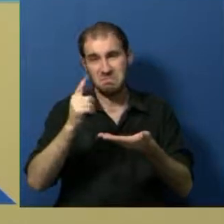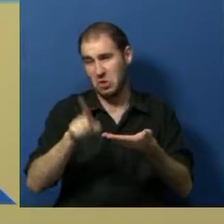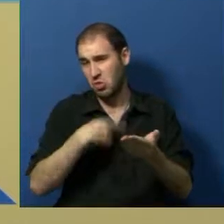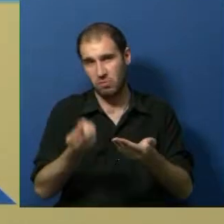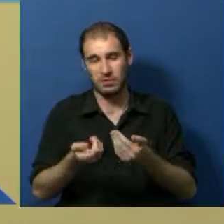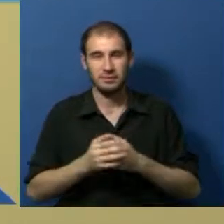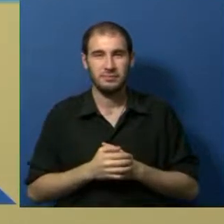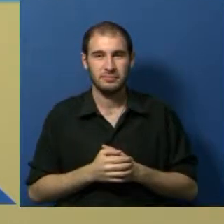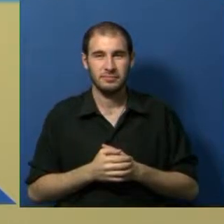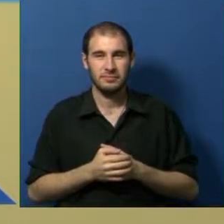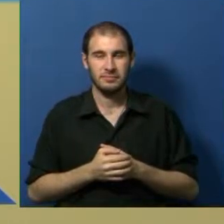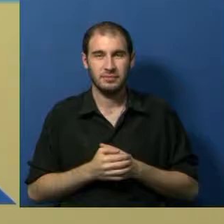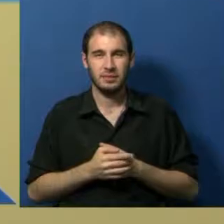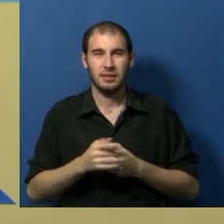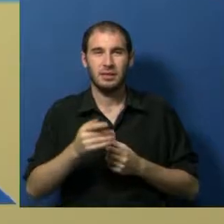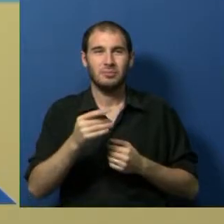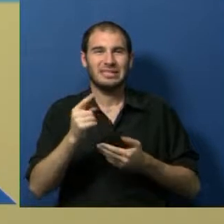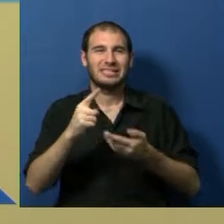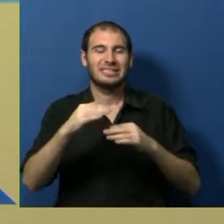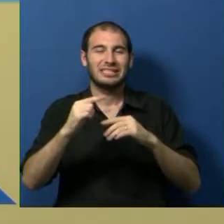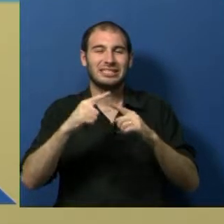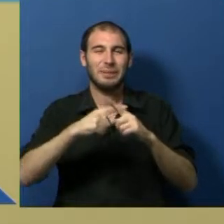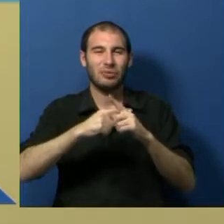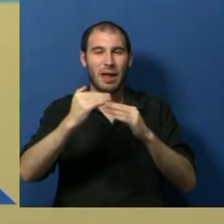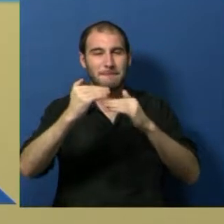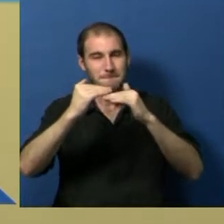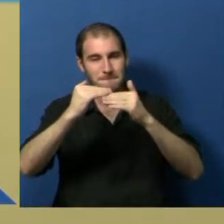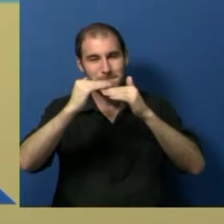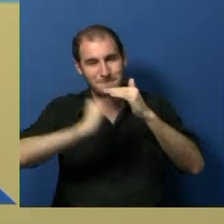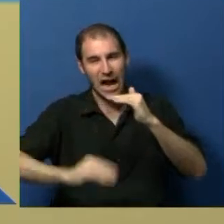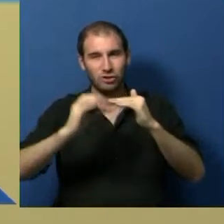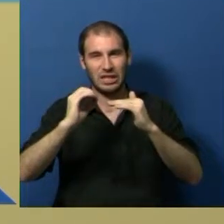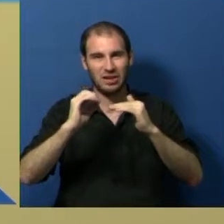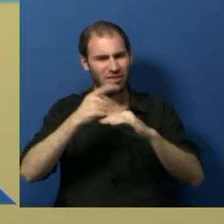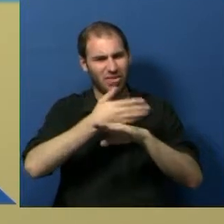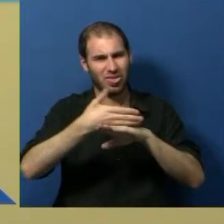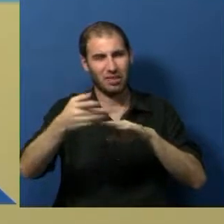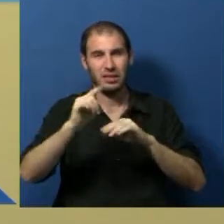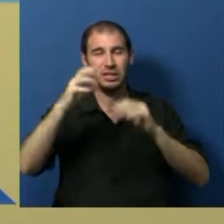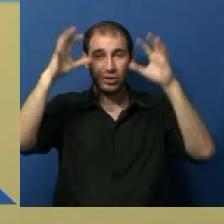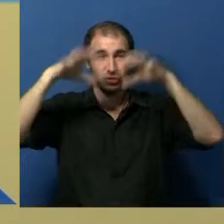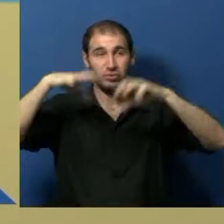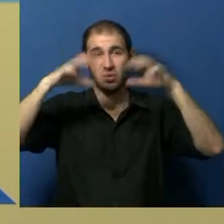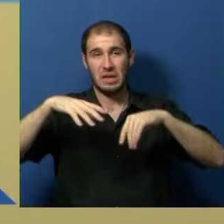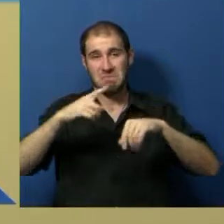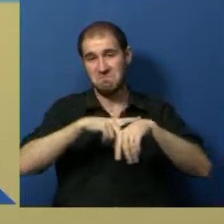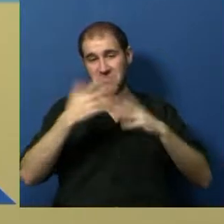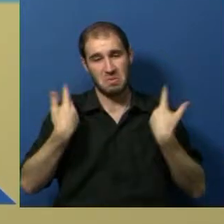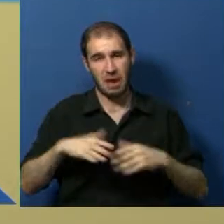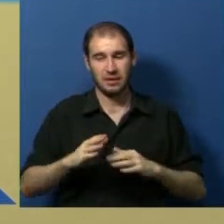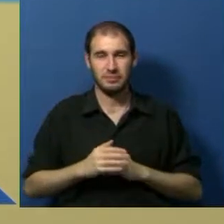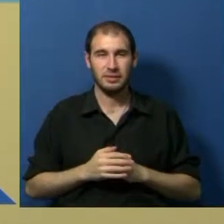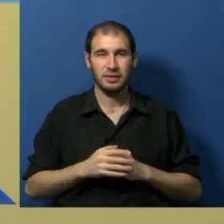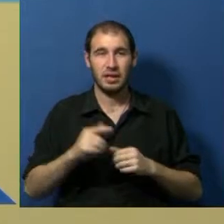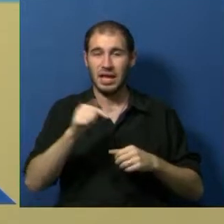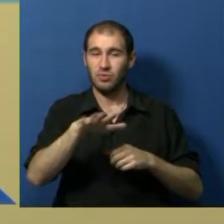típicos. No esperamos temperaturas bajo cero uh-huh, en mucha cantidad de días. Las lluvias van a estar dentro de los valores normales. Es la